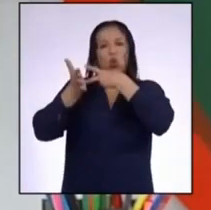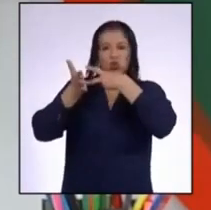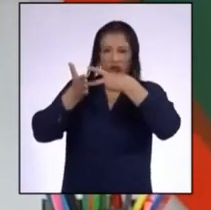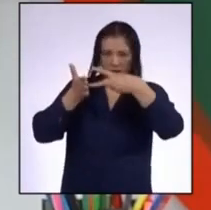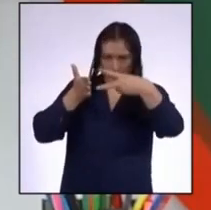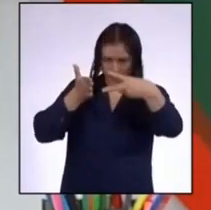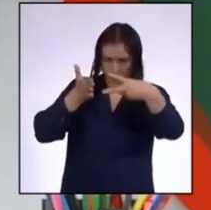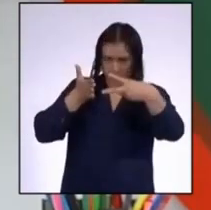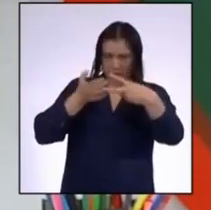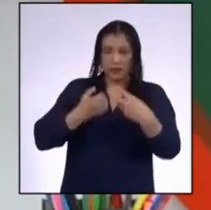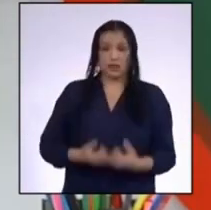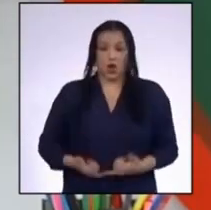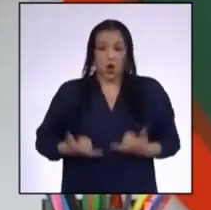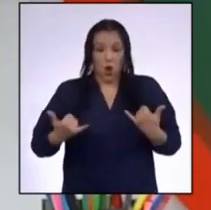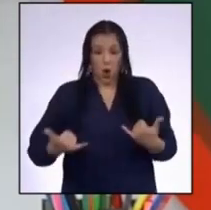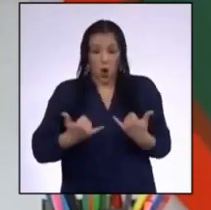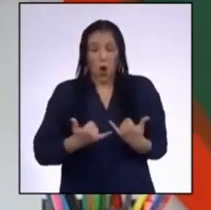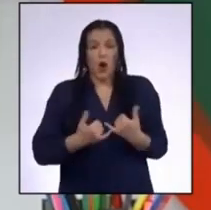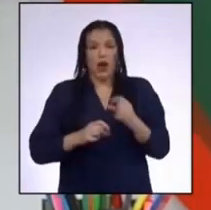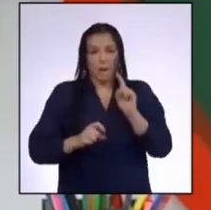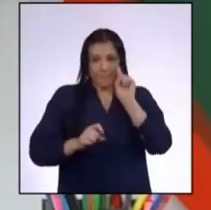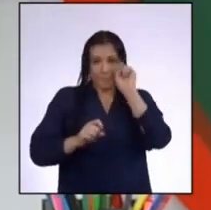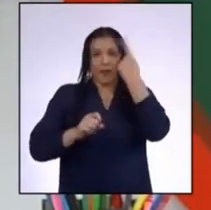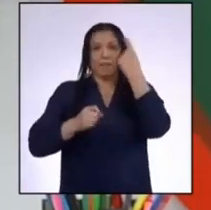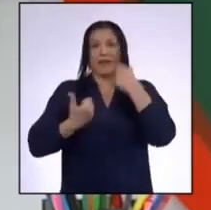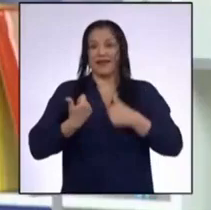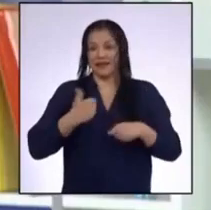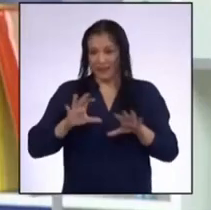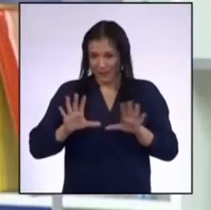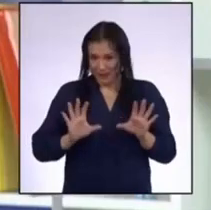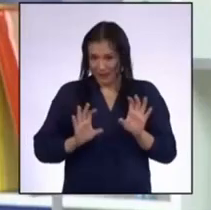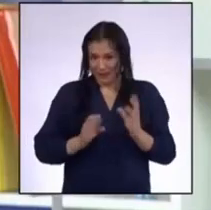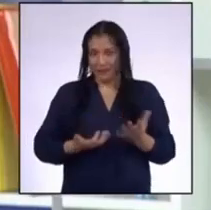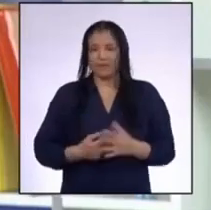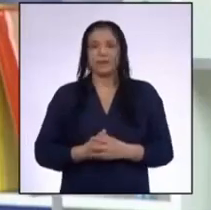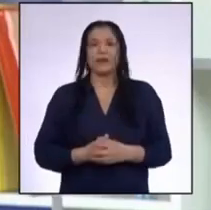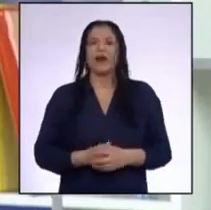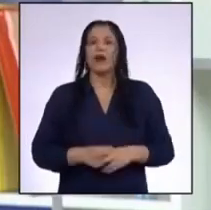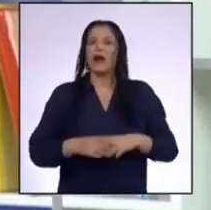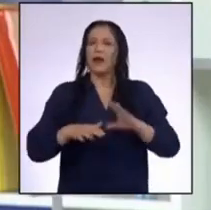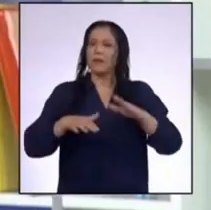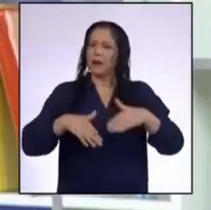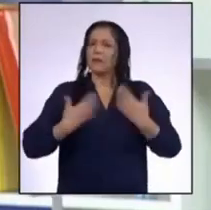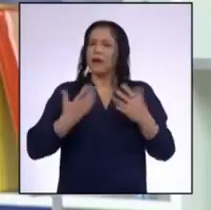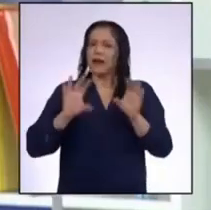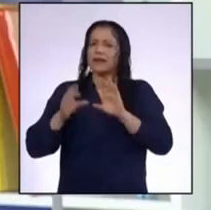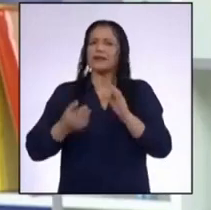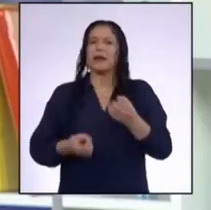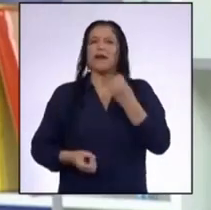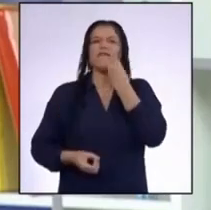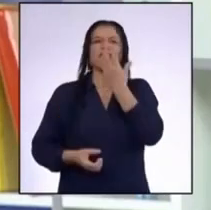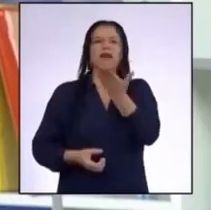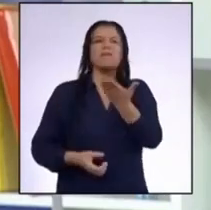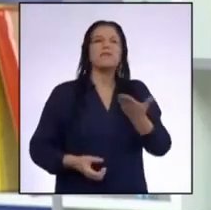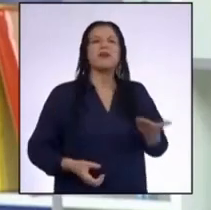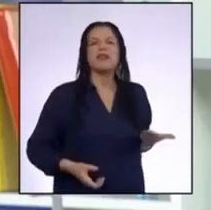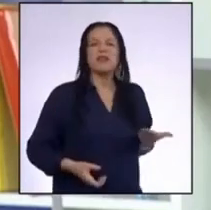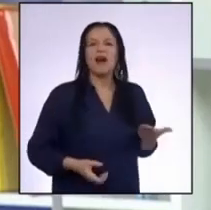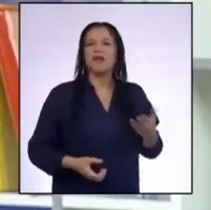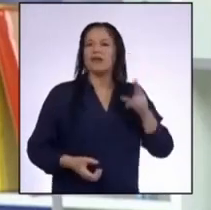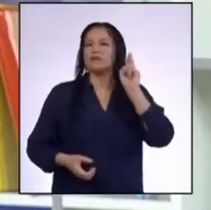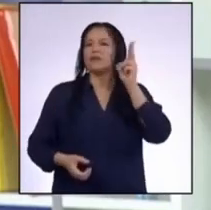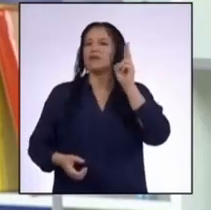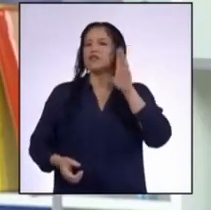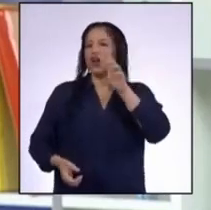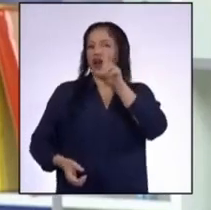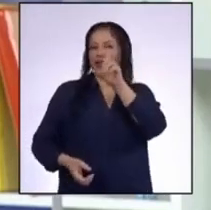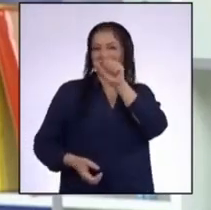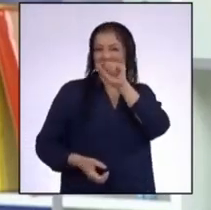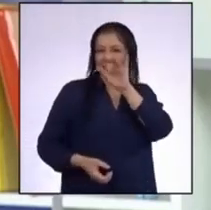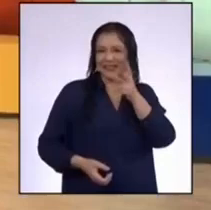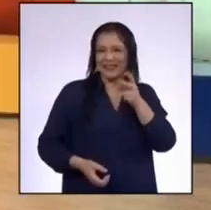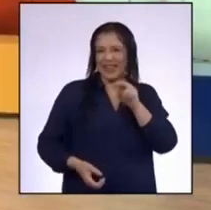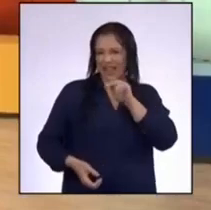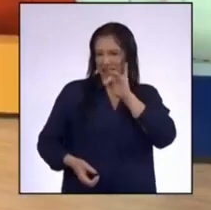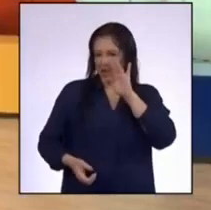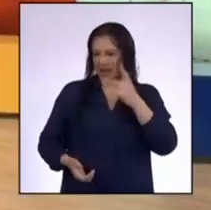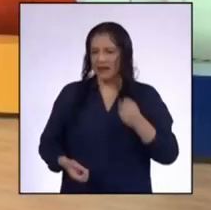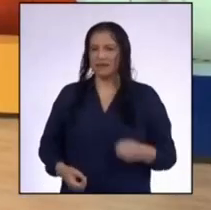semanas. Hoy realizaremos la primera actividad. Y para hacerlo, hemos invitado a la profesora Daisy